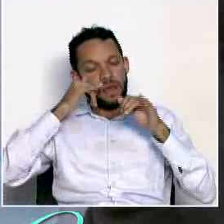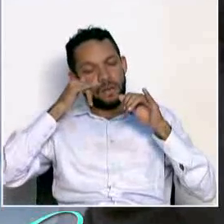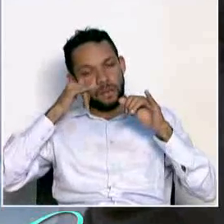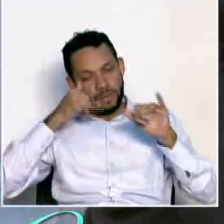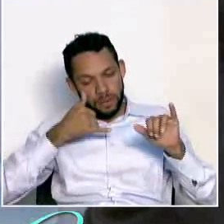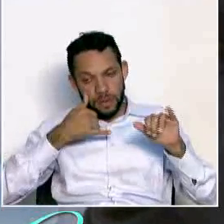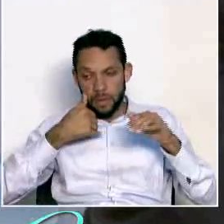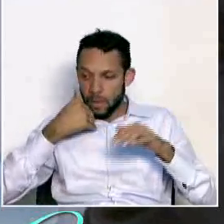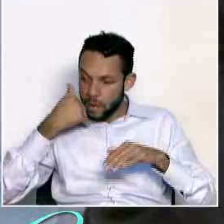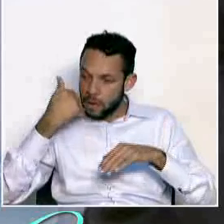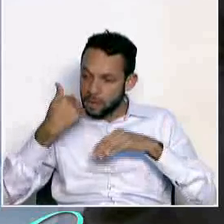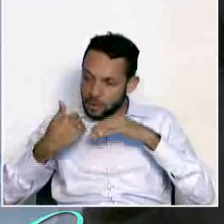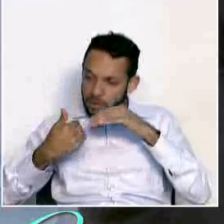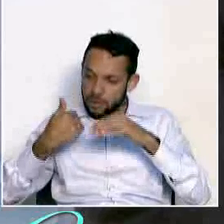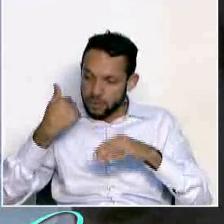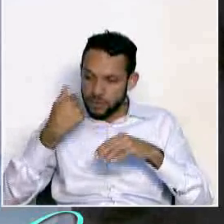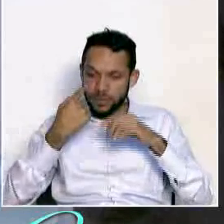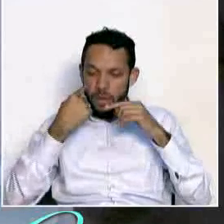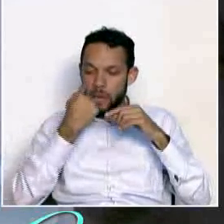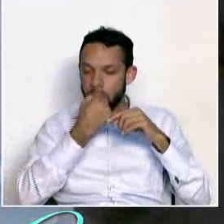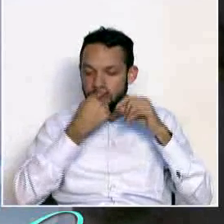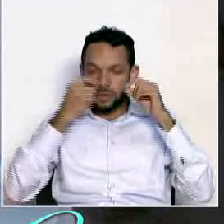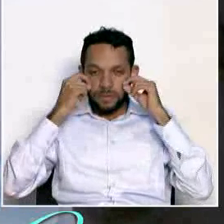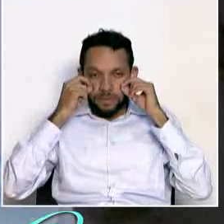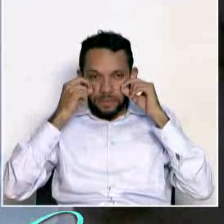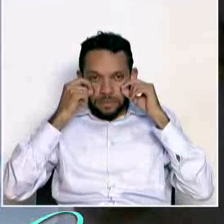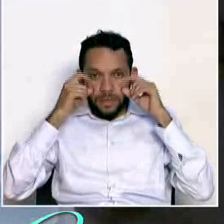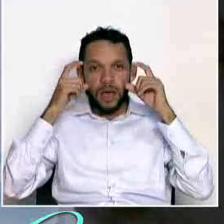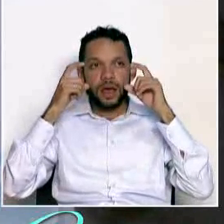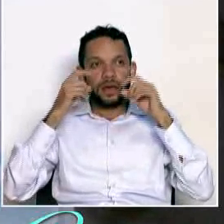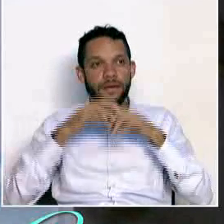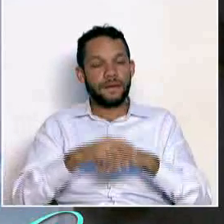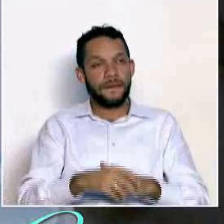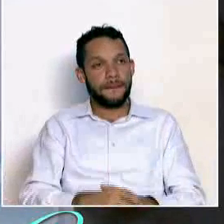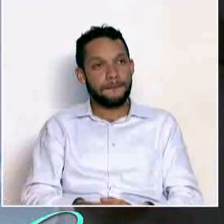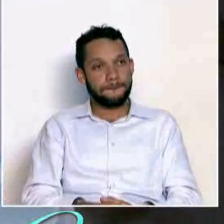desees, puedes abrir tus ojos.